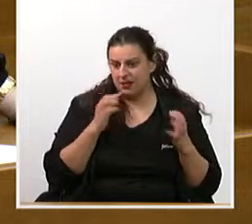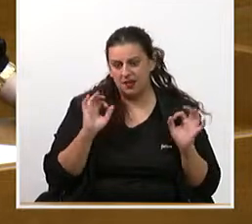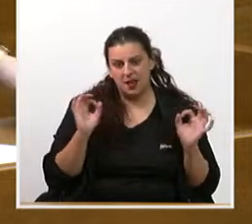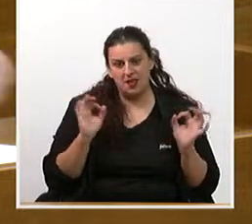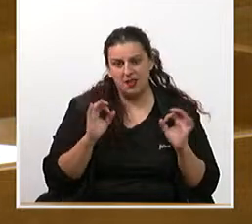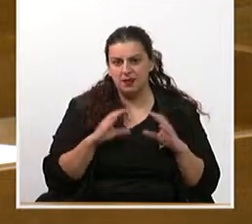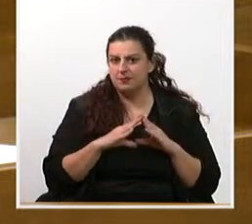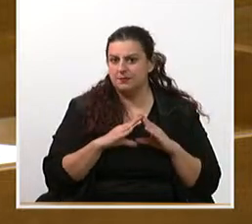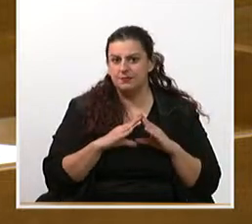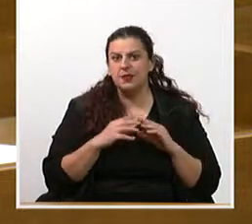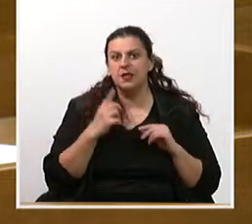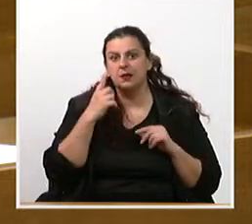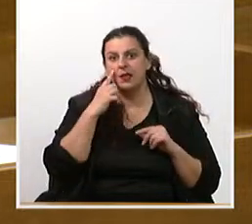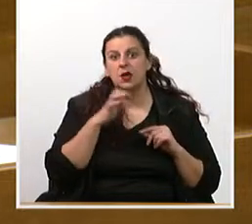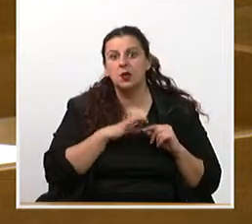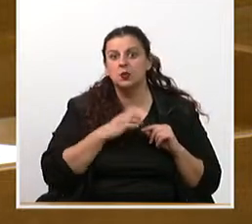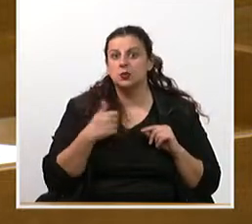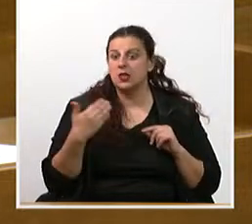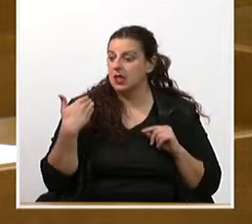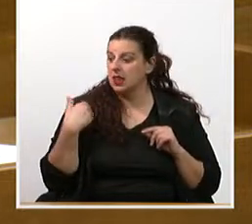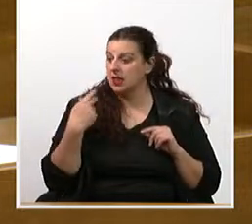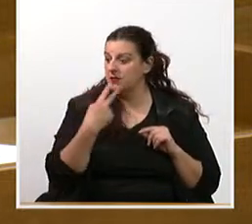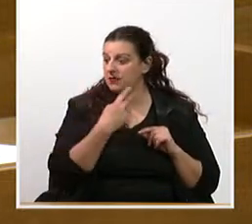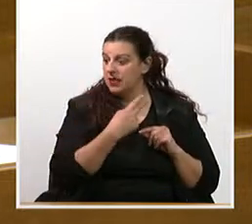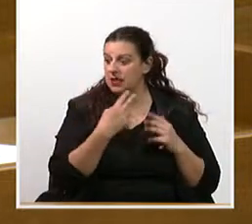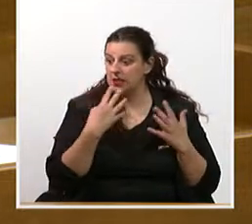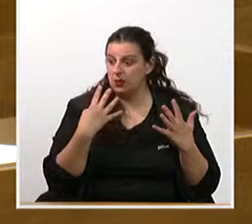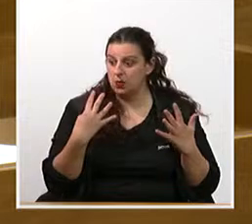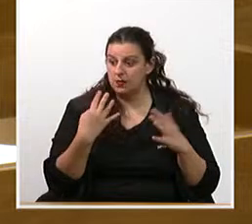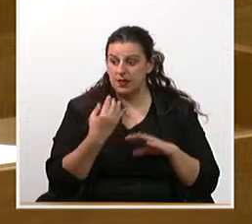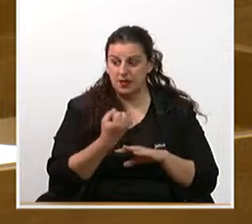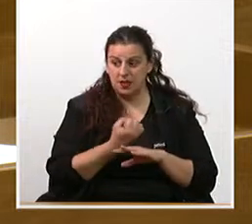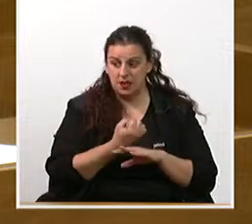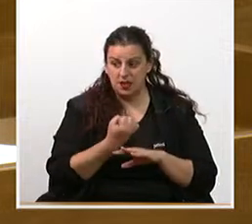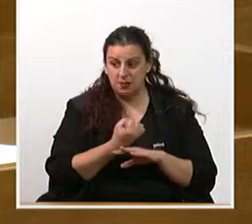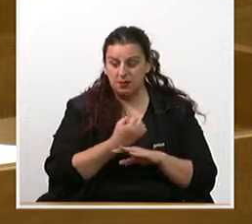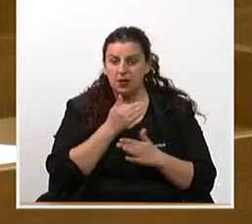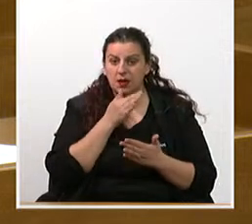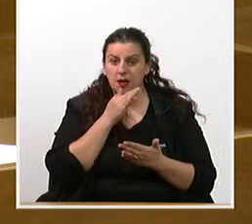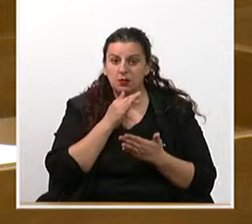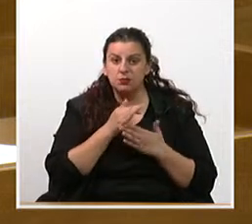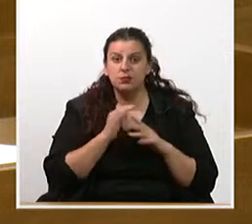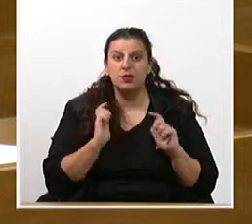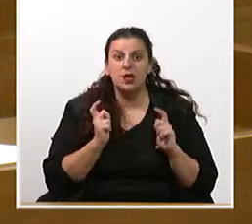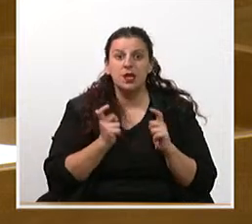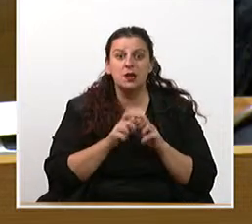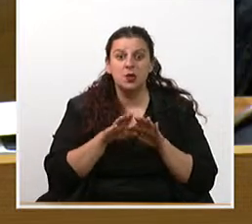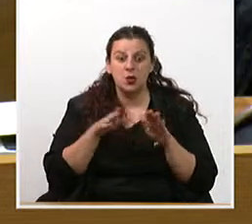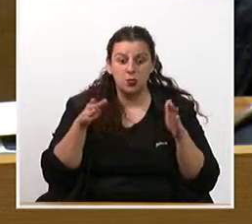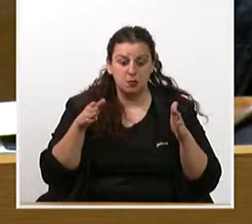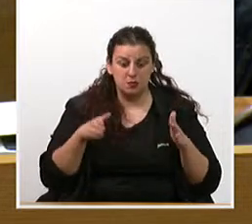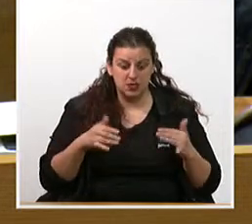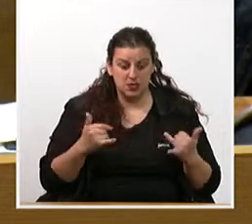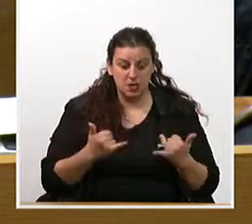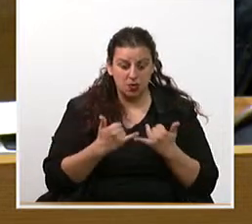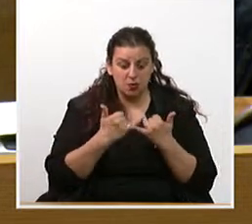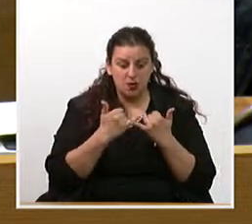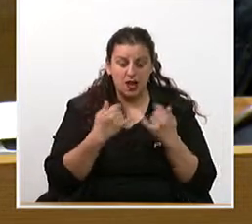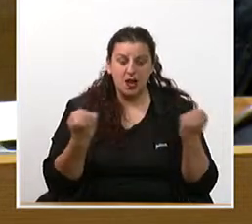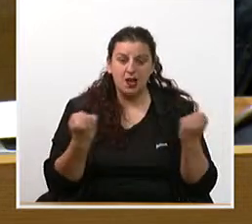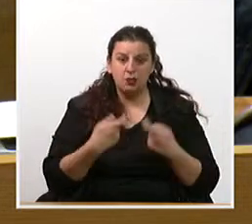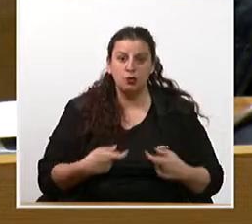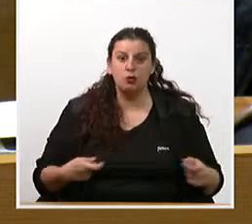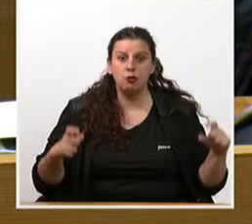mira usted del pasado 29 de diciembre se comprometía en la reunión de la mesa global de acción concertada enviar una